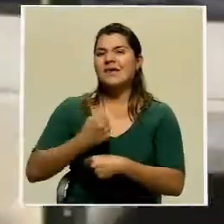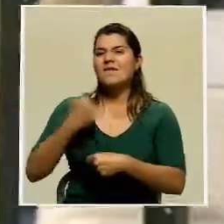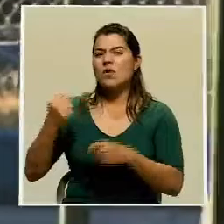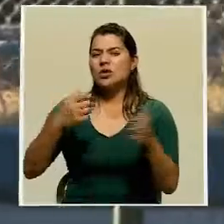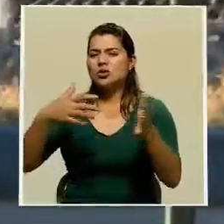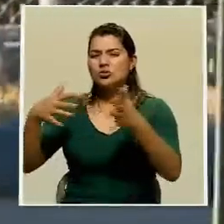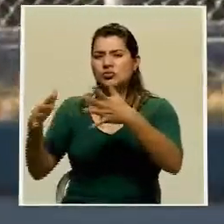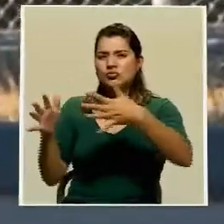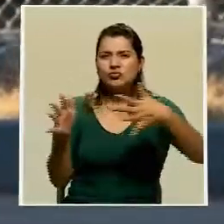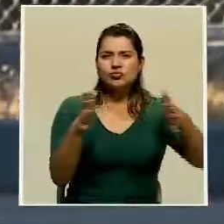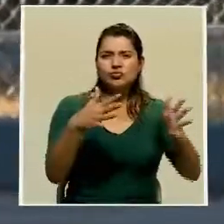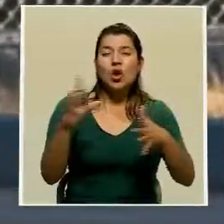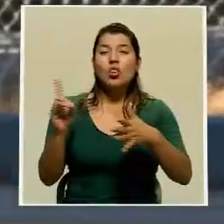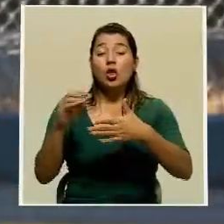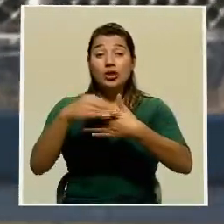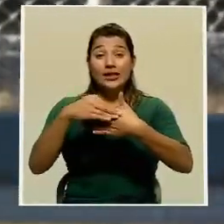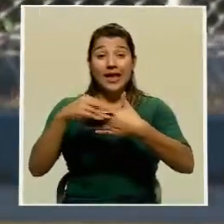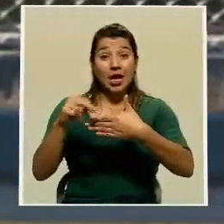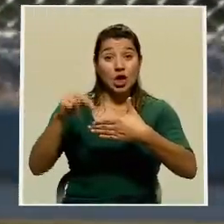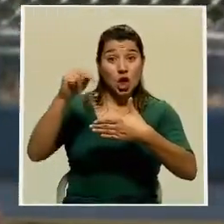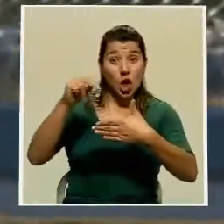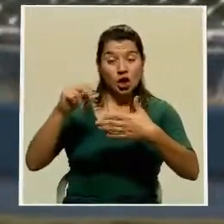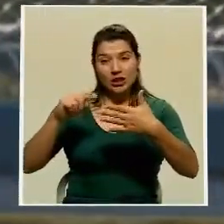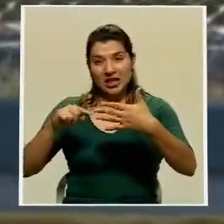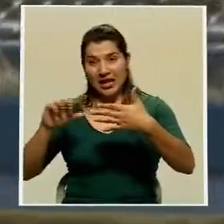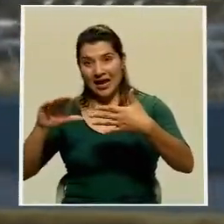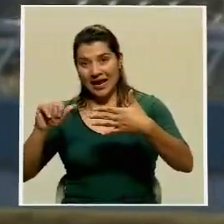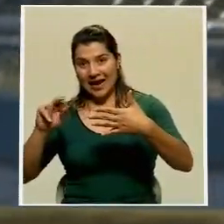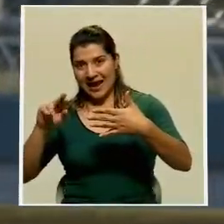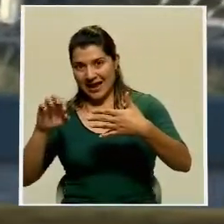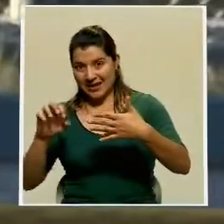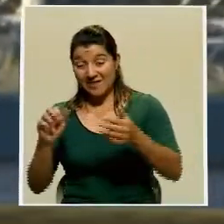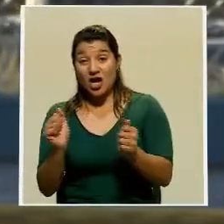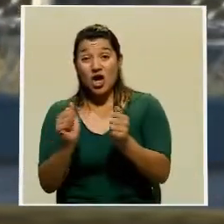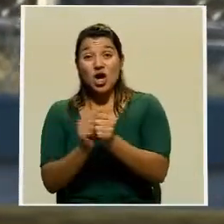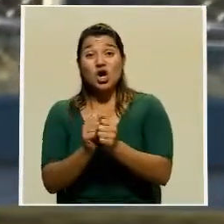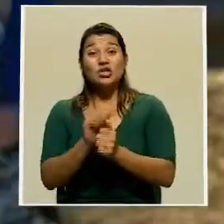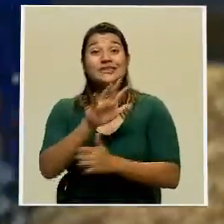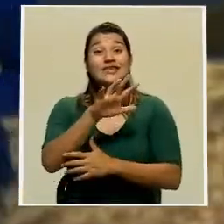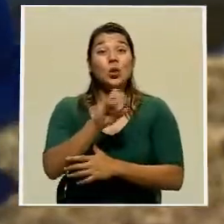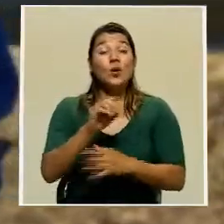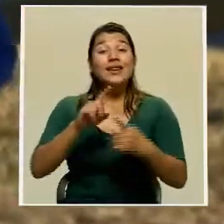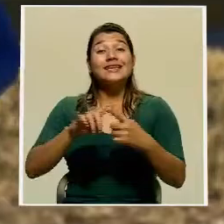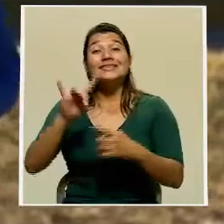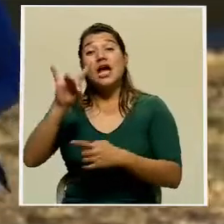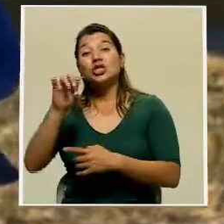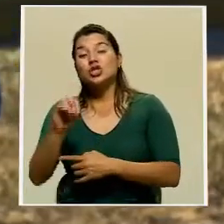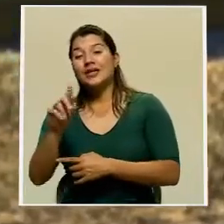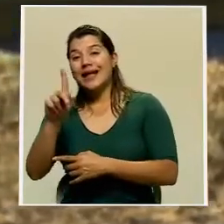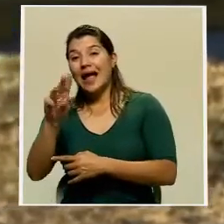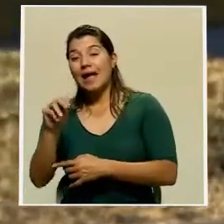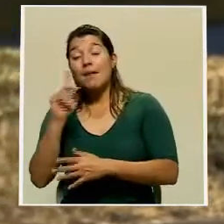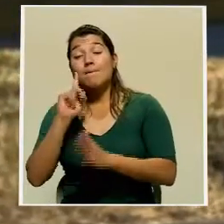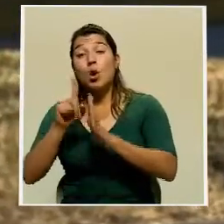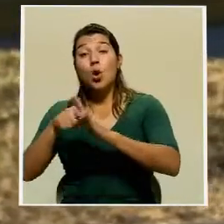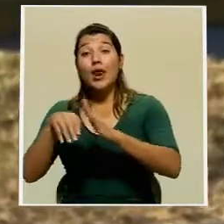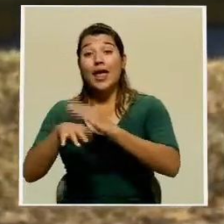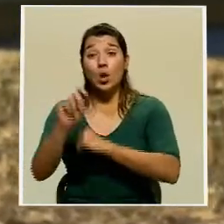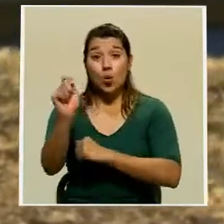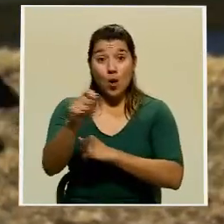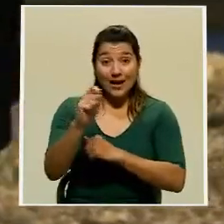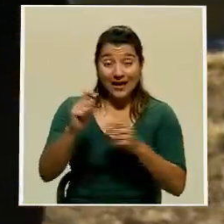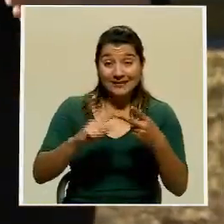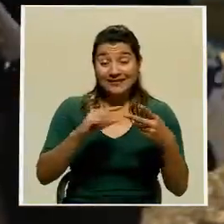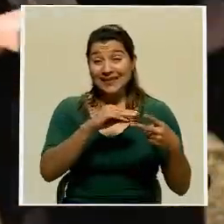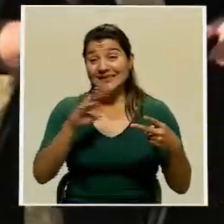en el norte y el centro del país, con 50 y 80 kilómetros por hora en Guanacaste y 65 kilómetros por hora en el